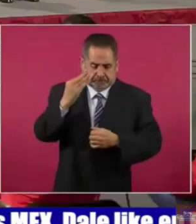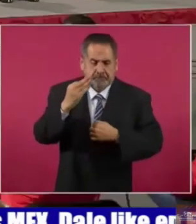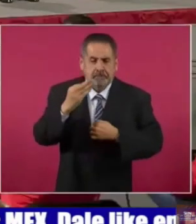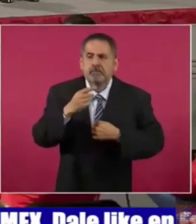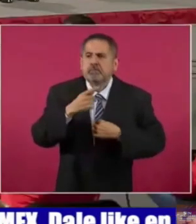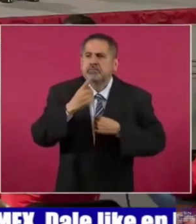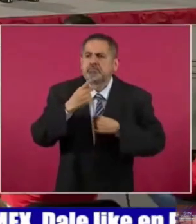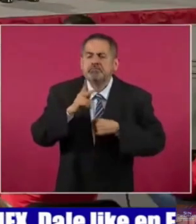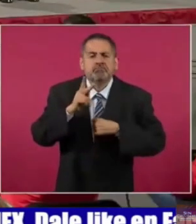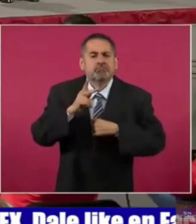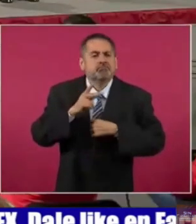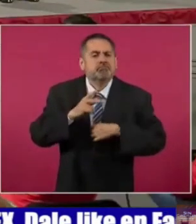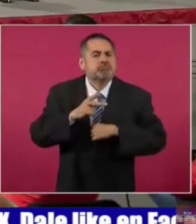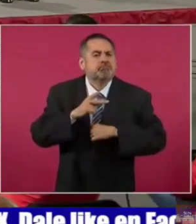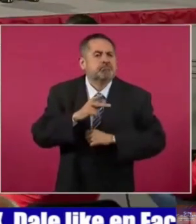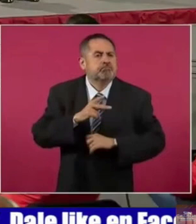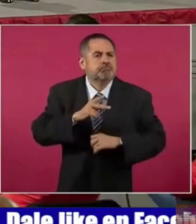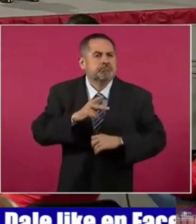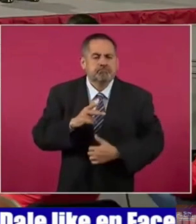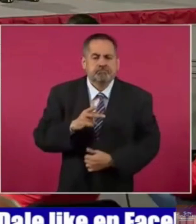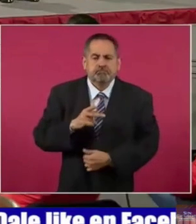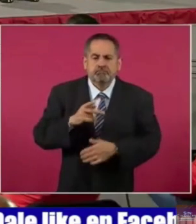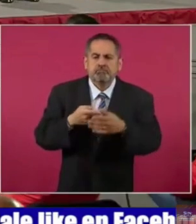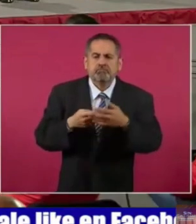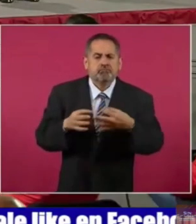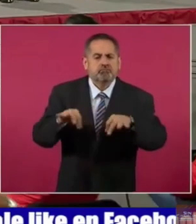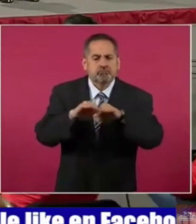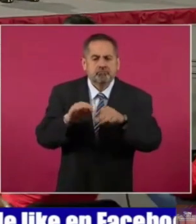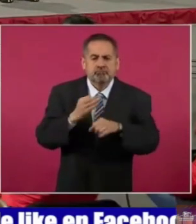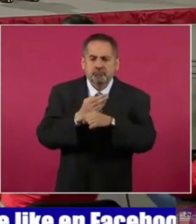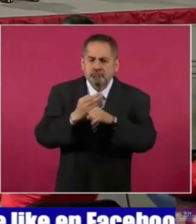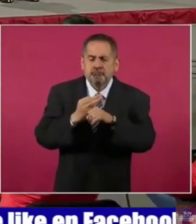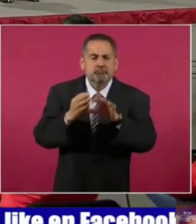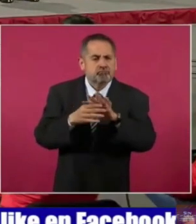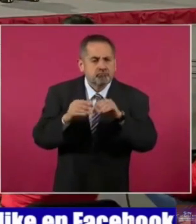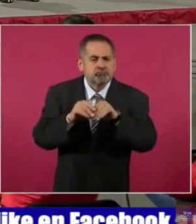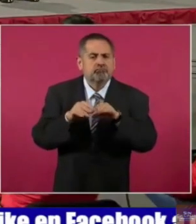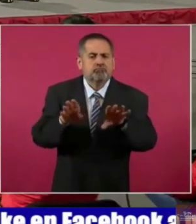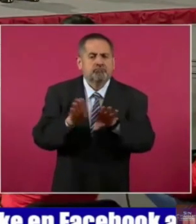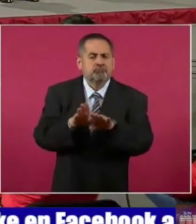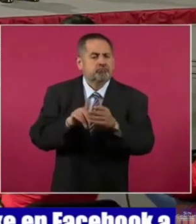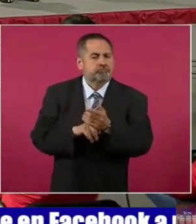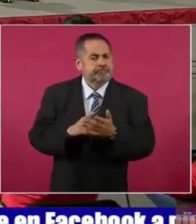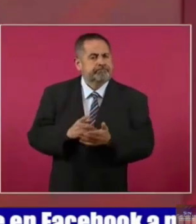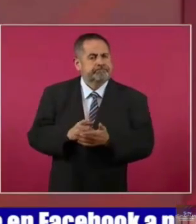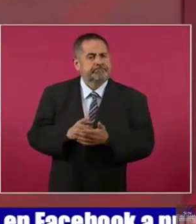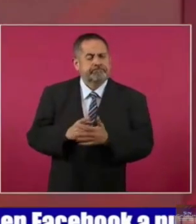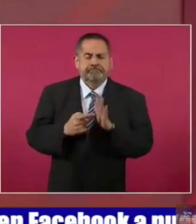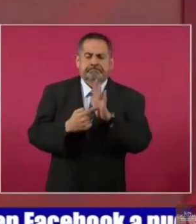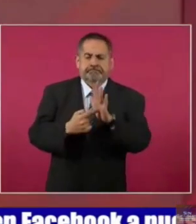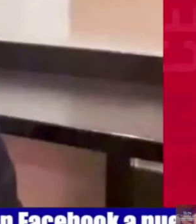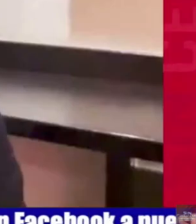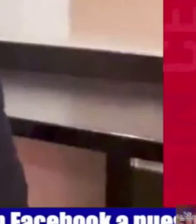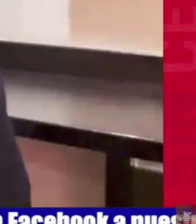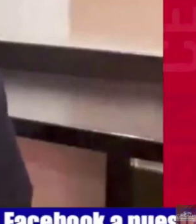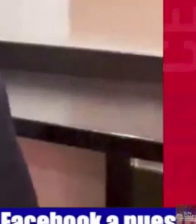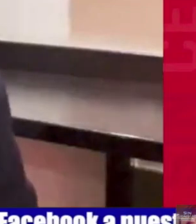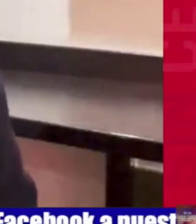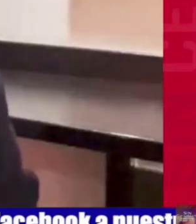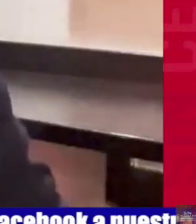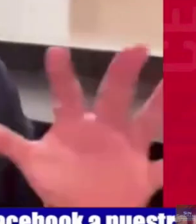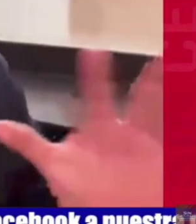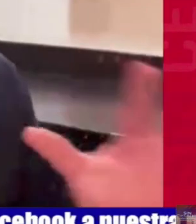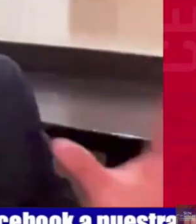Dóriga, y de Manlio Fabio Beltrones, quien también tendría su dinerito en Andorra. ¿Cómo